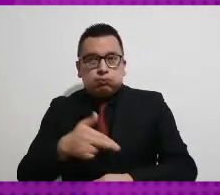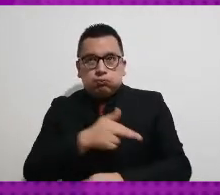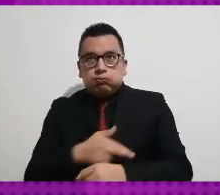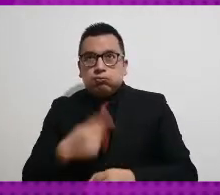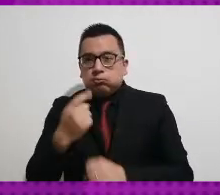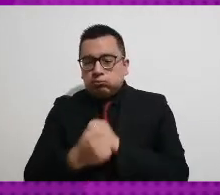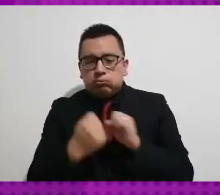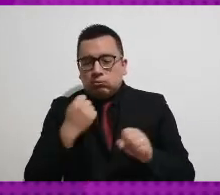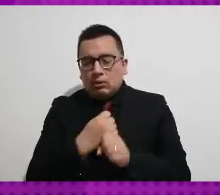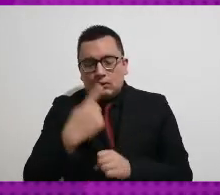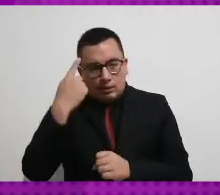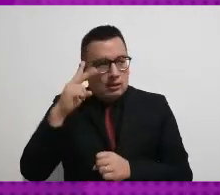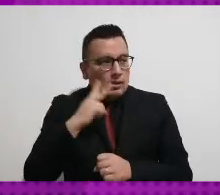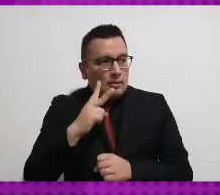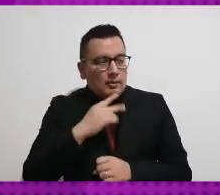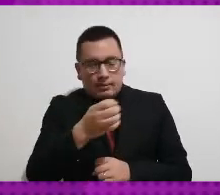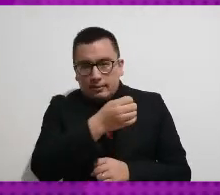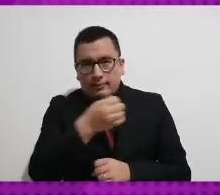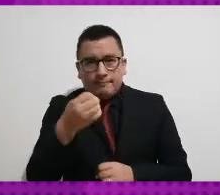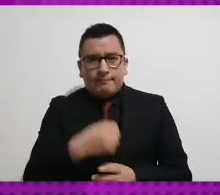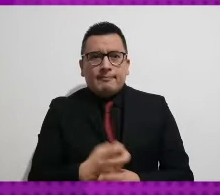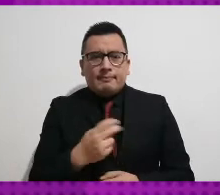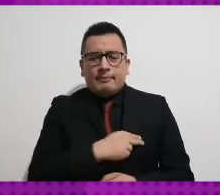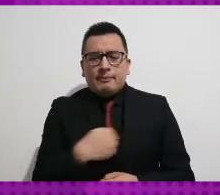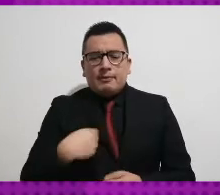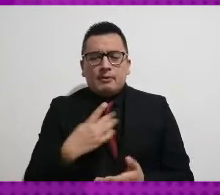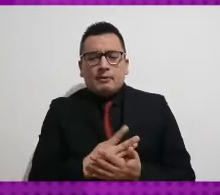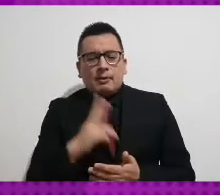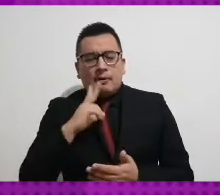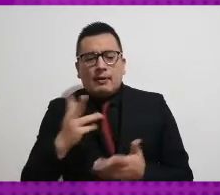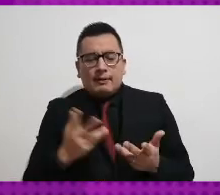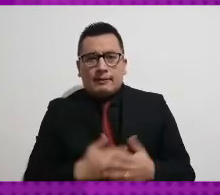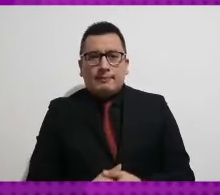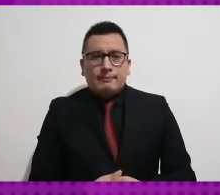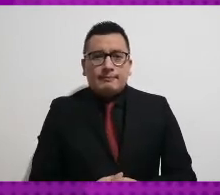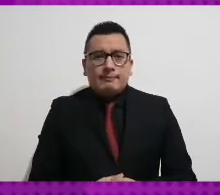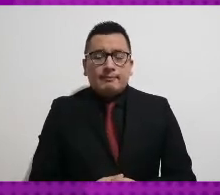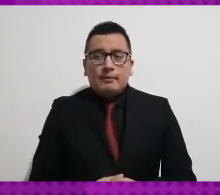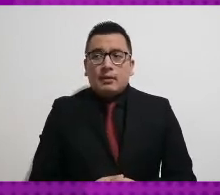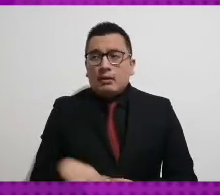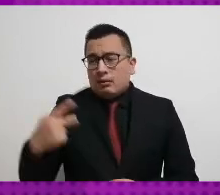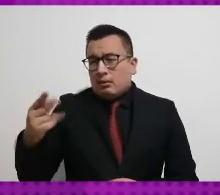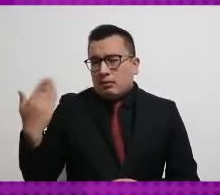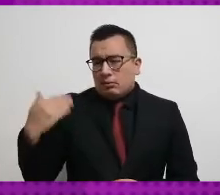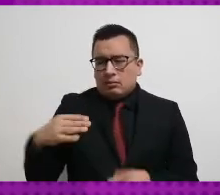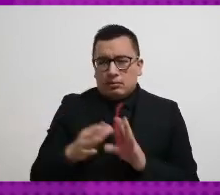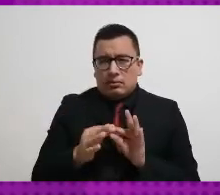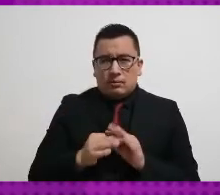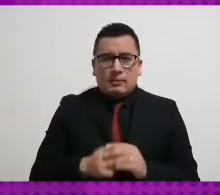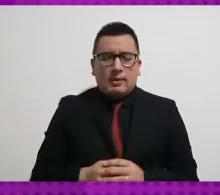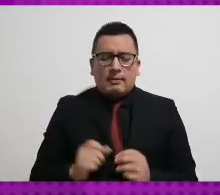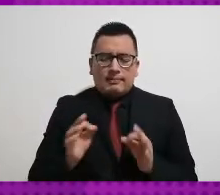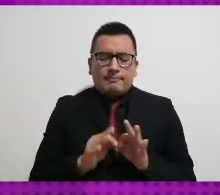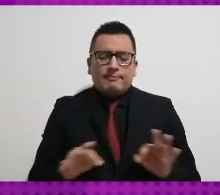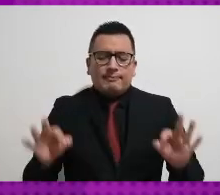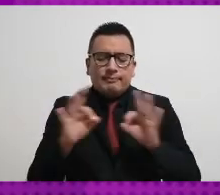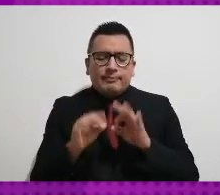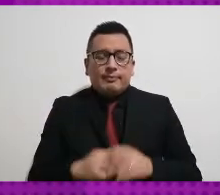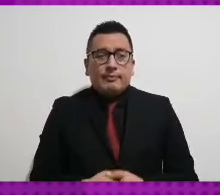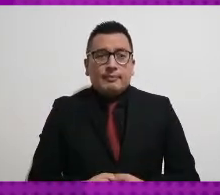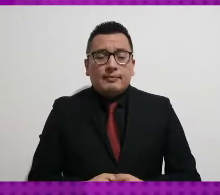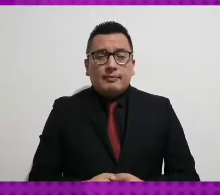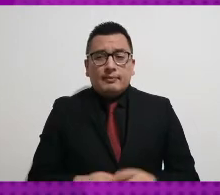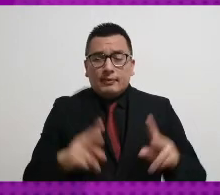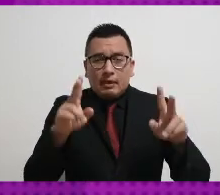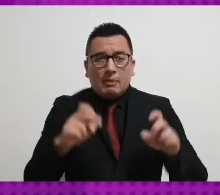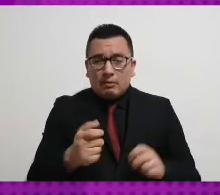plan anual, ya nada más cuestión de llevarla a cabo conforme a los periodos correspondientes de tiempo. Comentaba ahorita usted, contador, algo que es